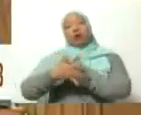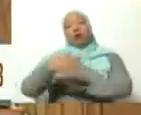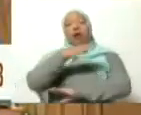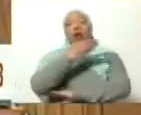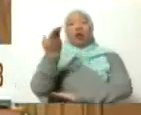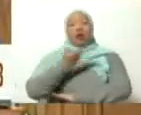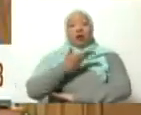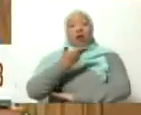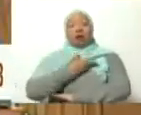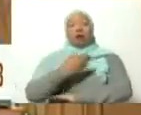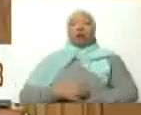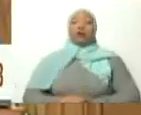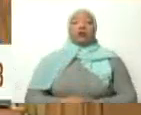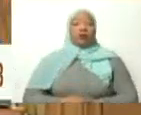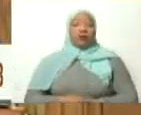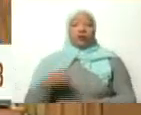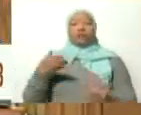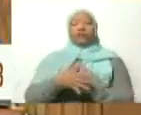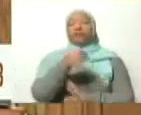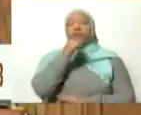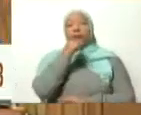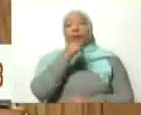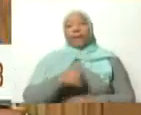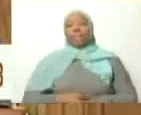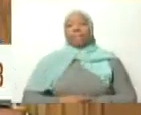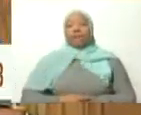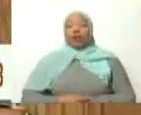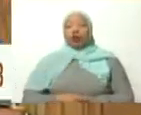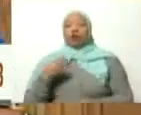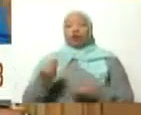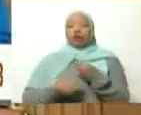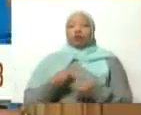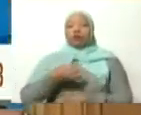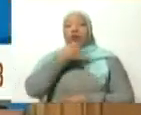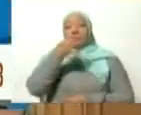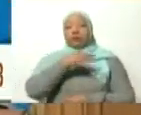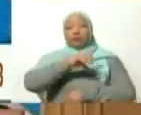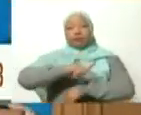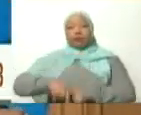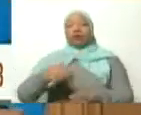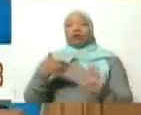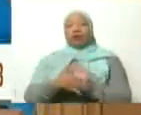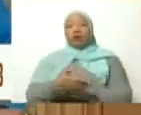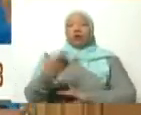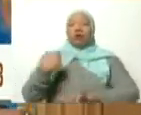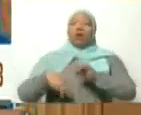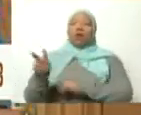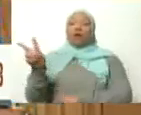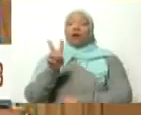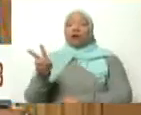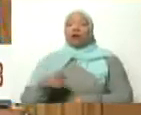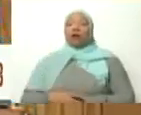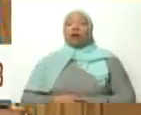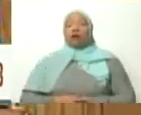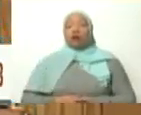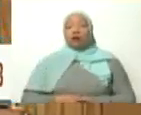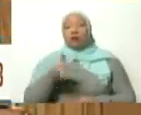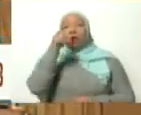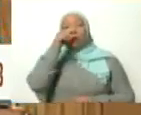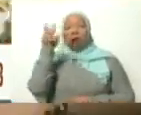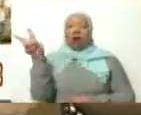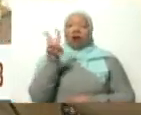sanciones. Un sobrecumplimiento es lo que mantiene bloqueado los recursos de los venezolanos y de las